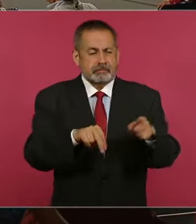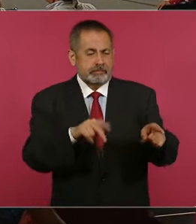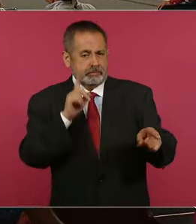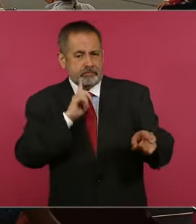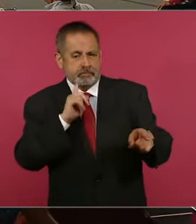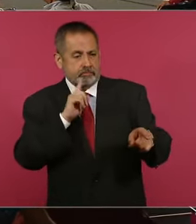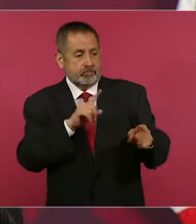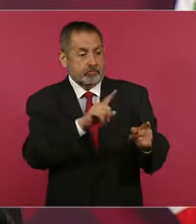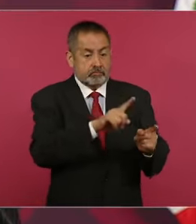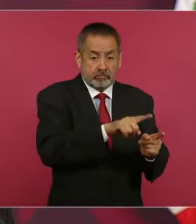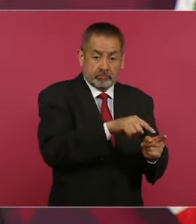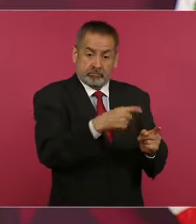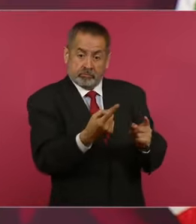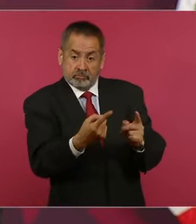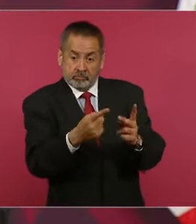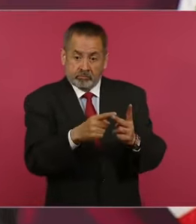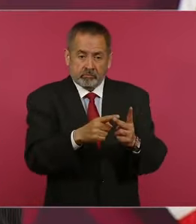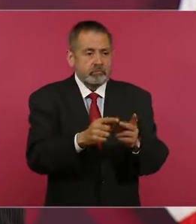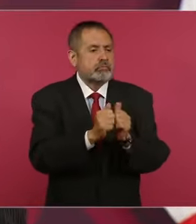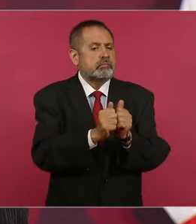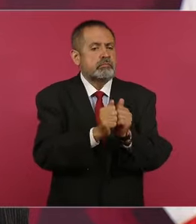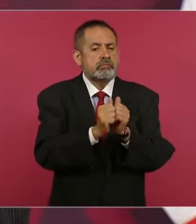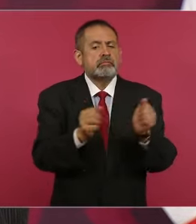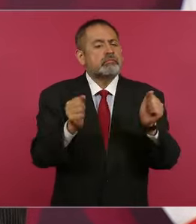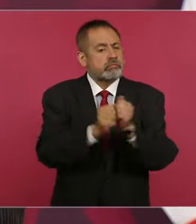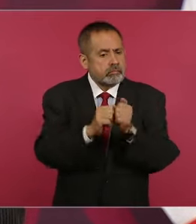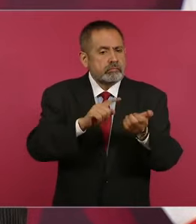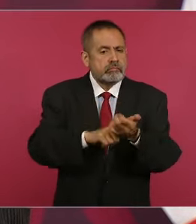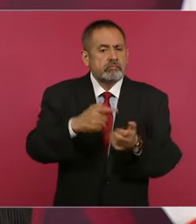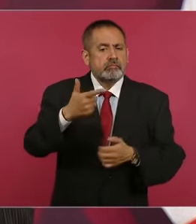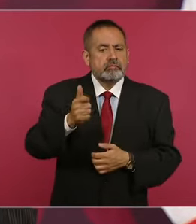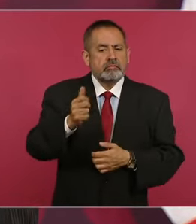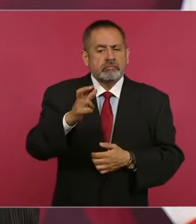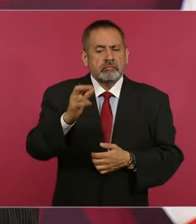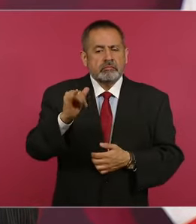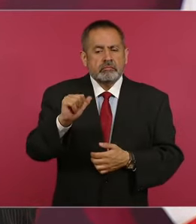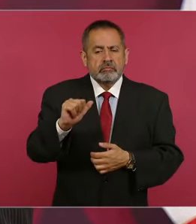es una gente cercana a García Luna.